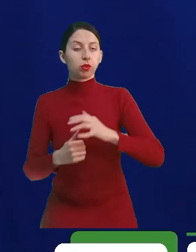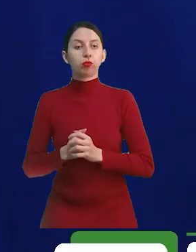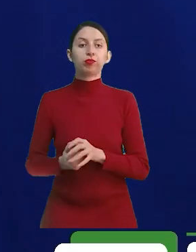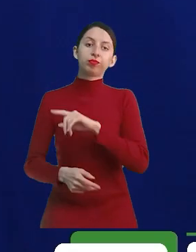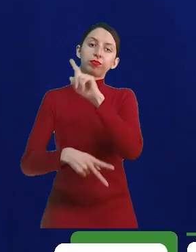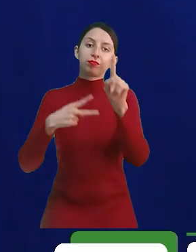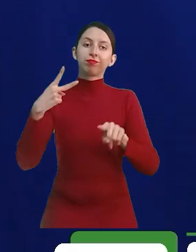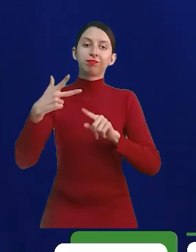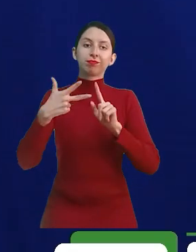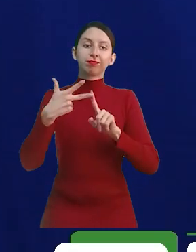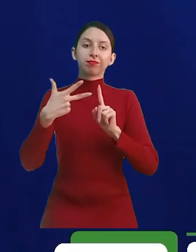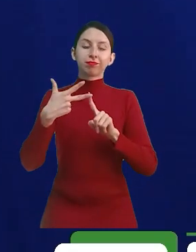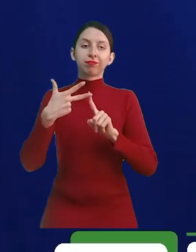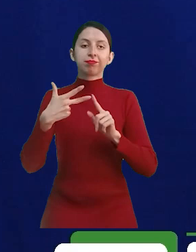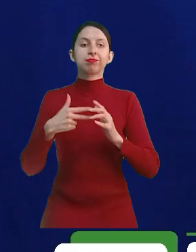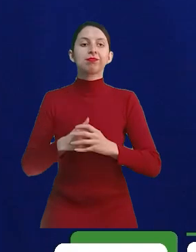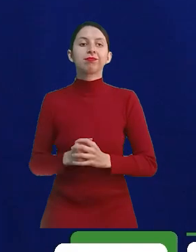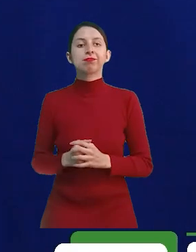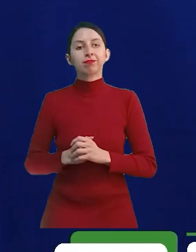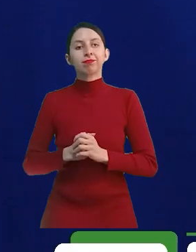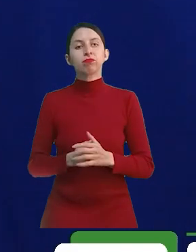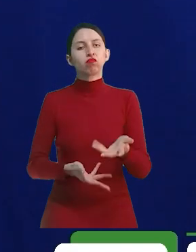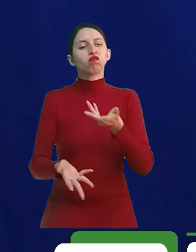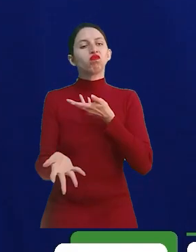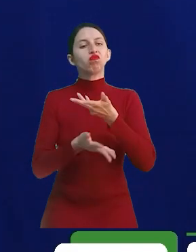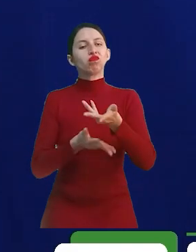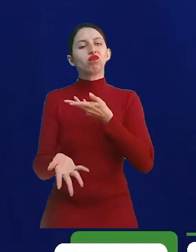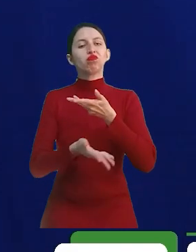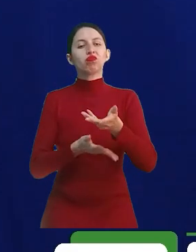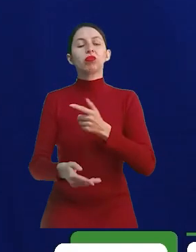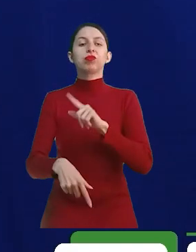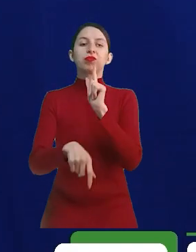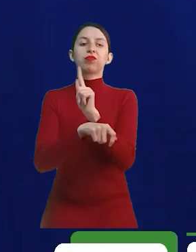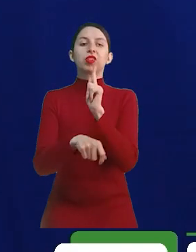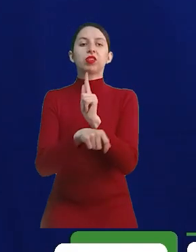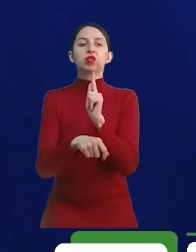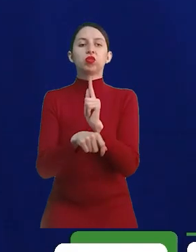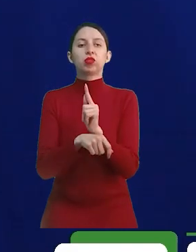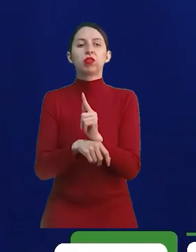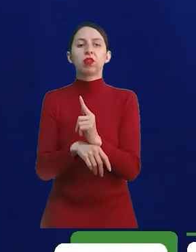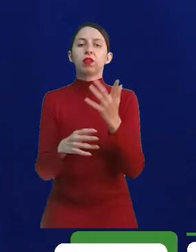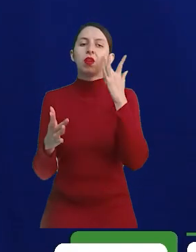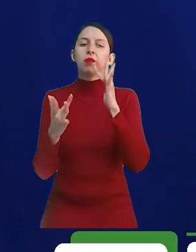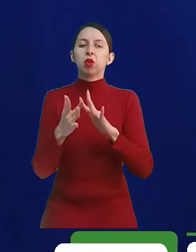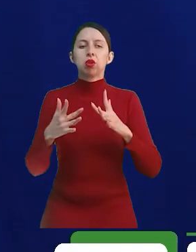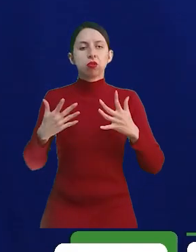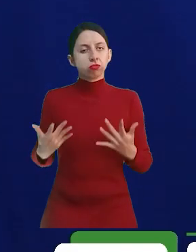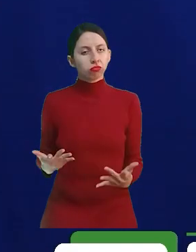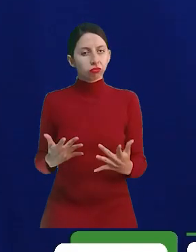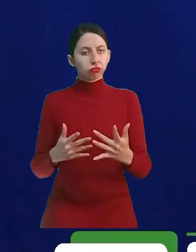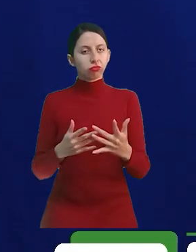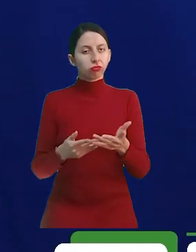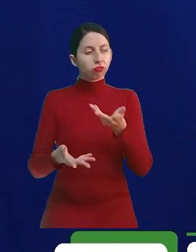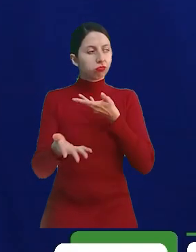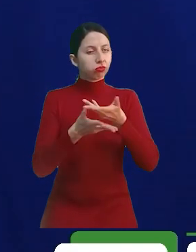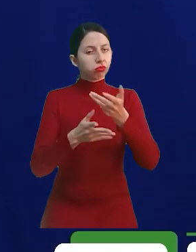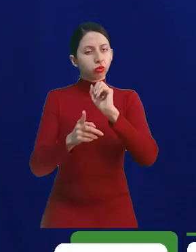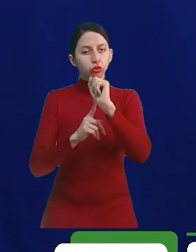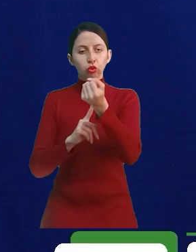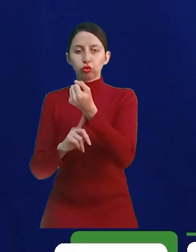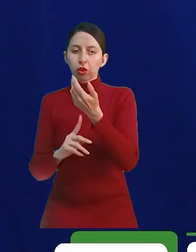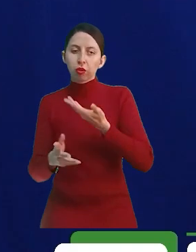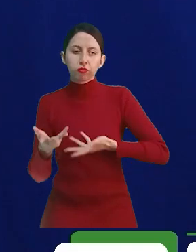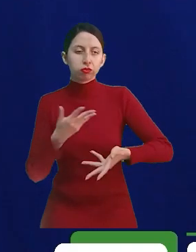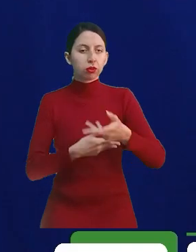supuesto académicos el tercer eje de nuestra propuesta es la interacción de nuestra facultad con la sociedad